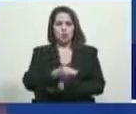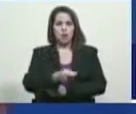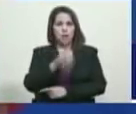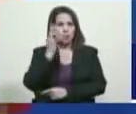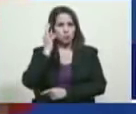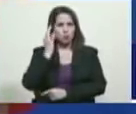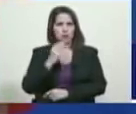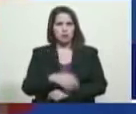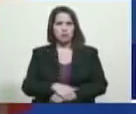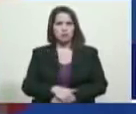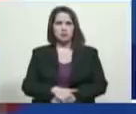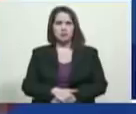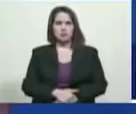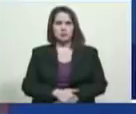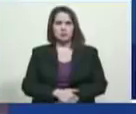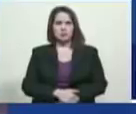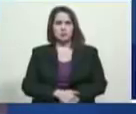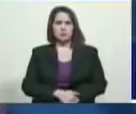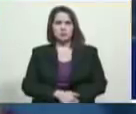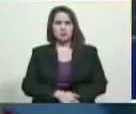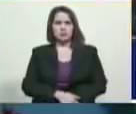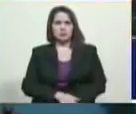Pérez. Chávez vive.